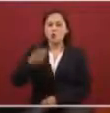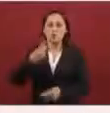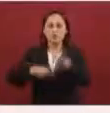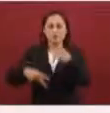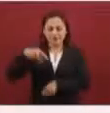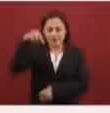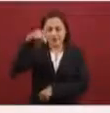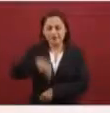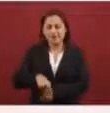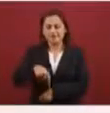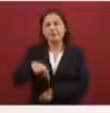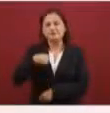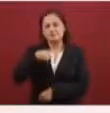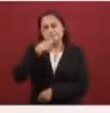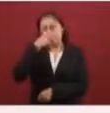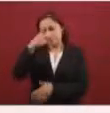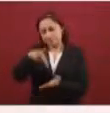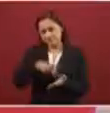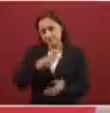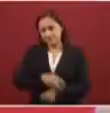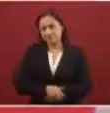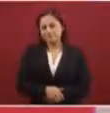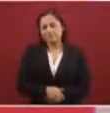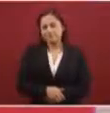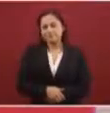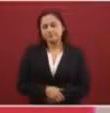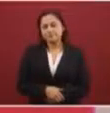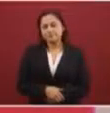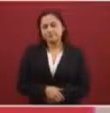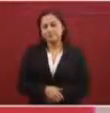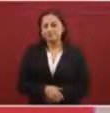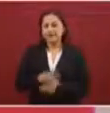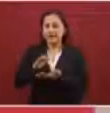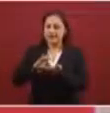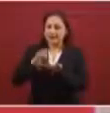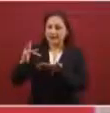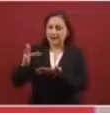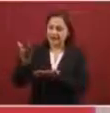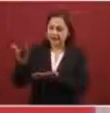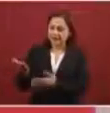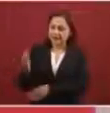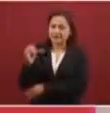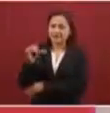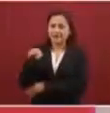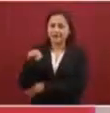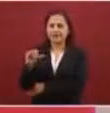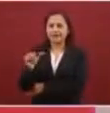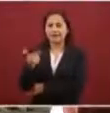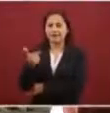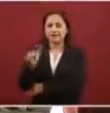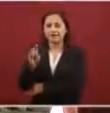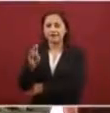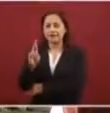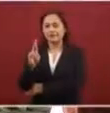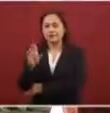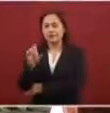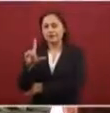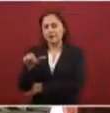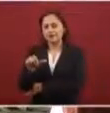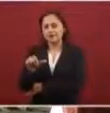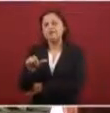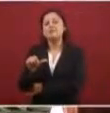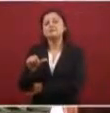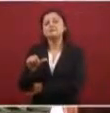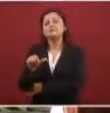reitero, y agradezco a Ana Gabriela por llevar a